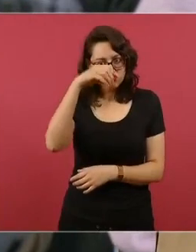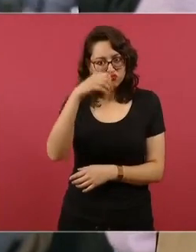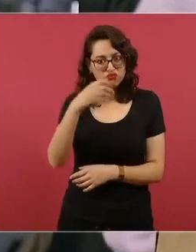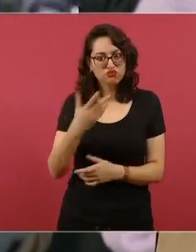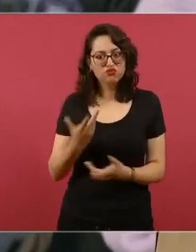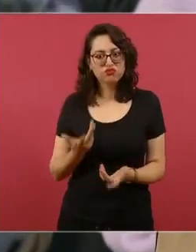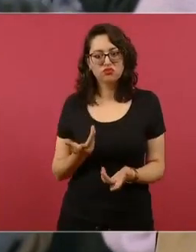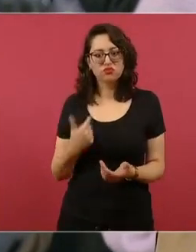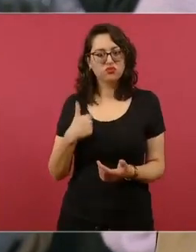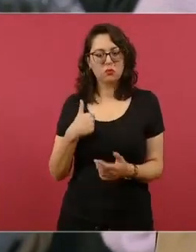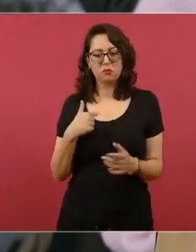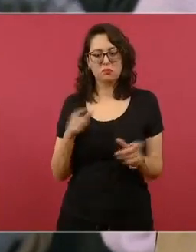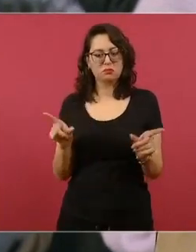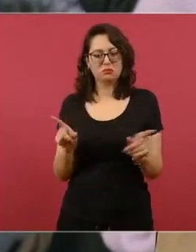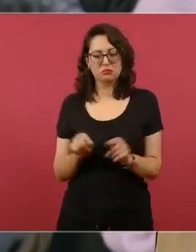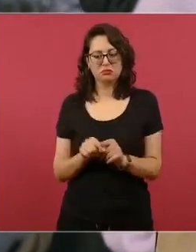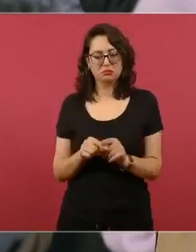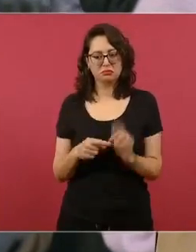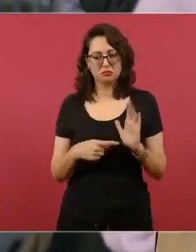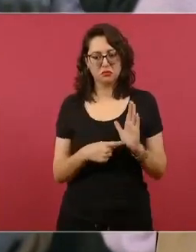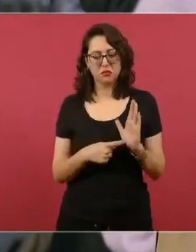son unos segundos nada más.